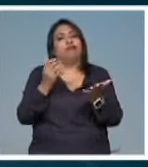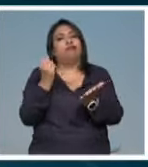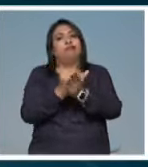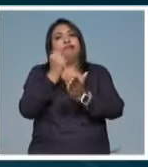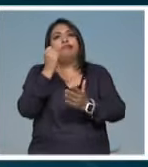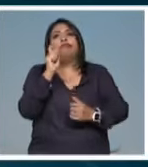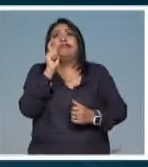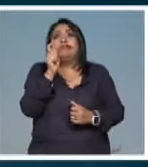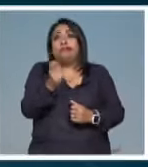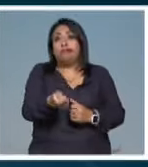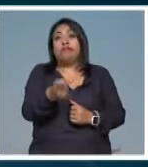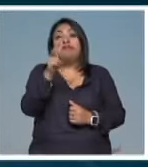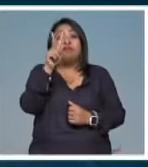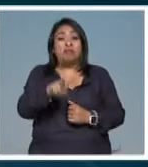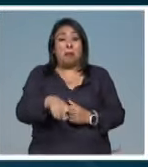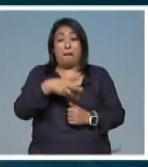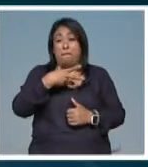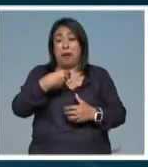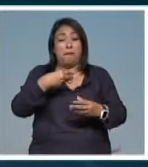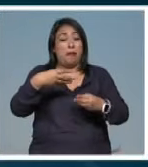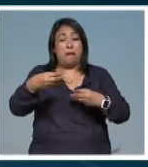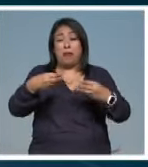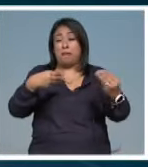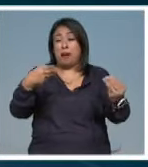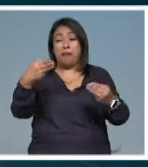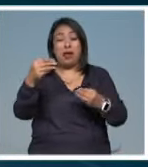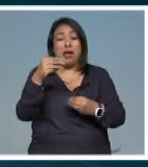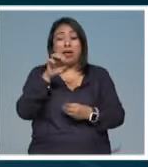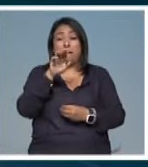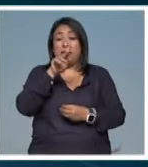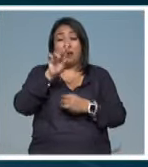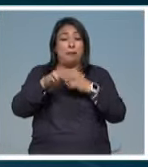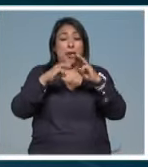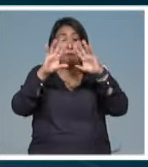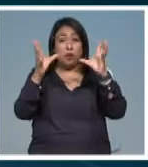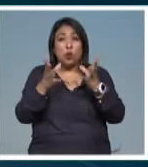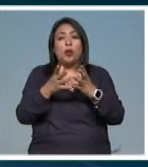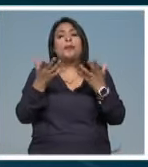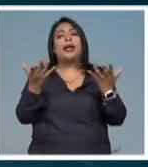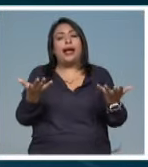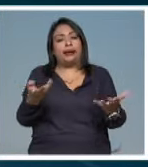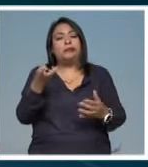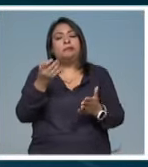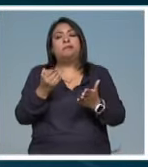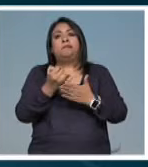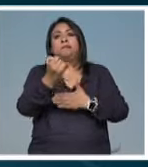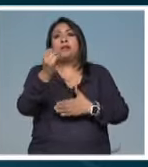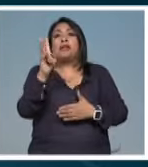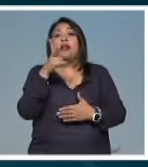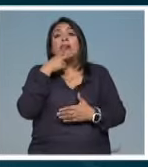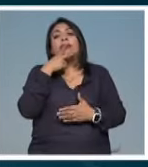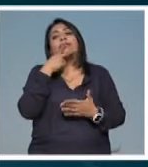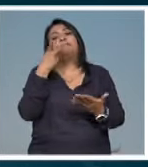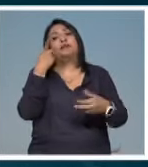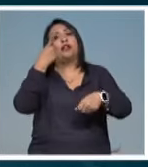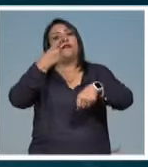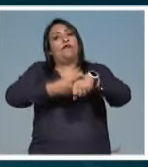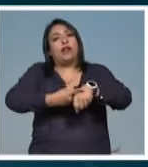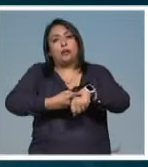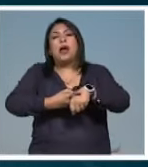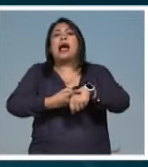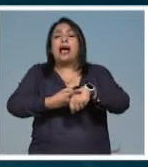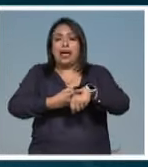que se trata de una epidemia. Así que, bueno, a partir de ello, el tabaquismo es considerado una enfermedad y por ello se